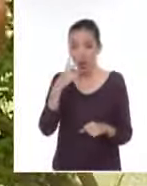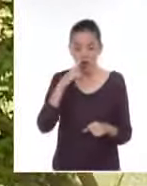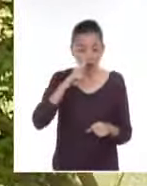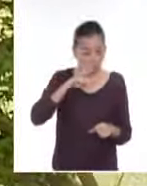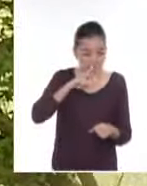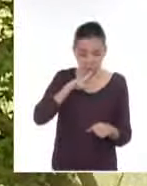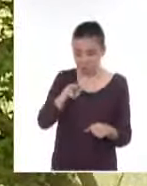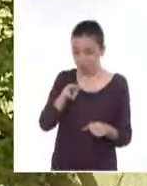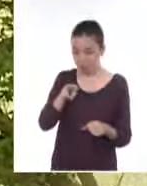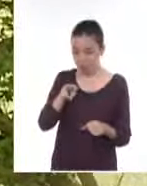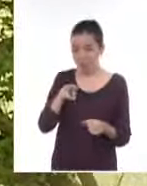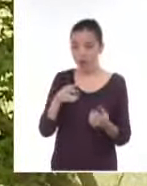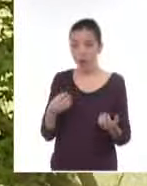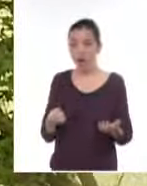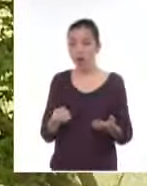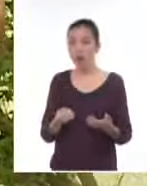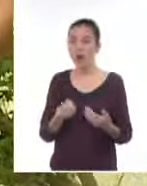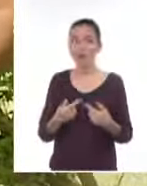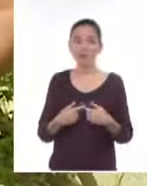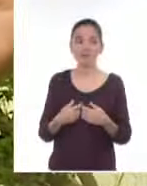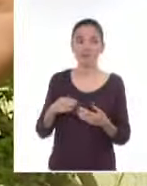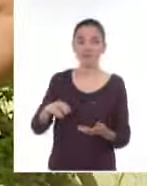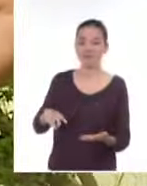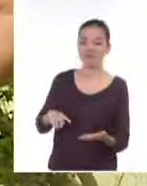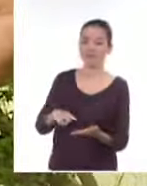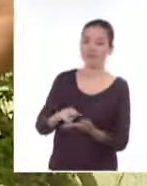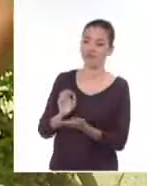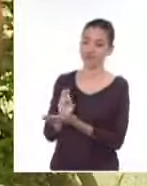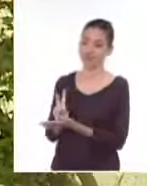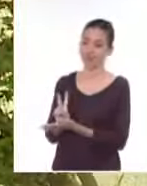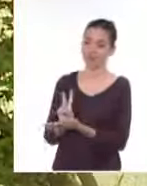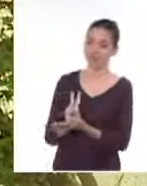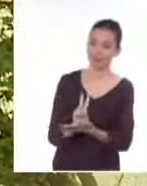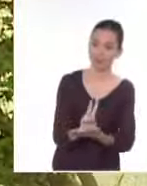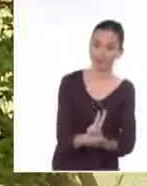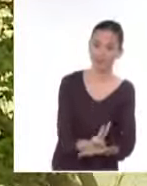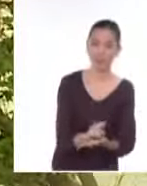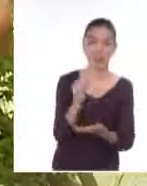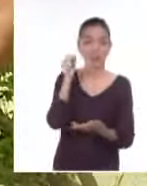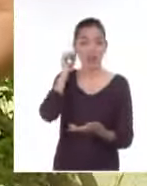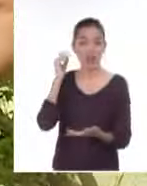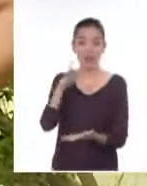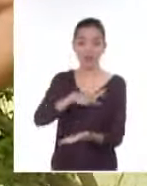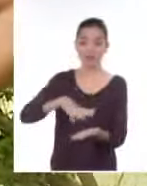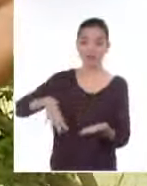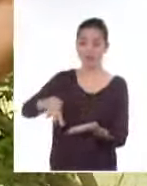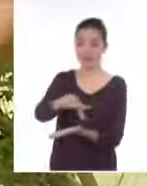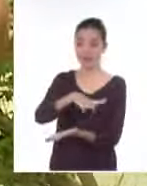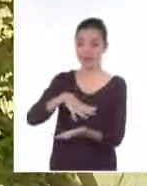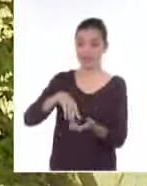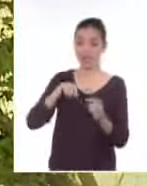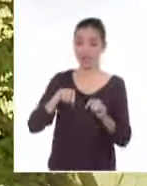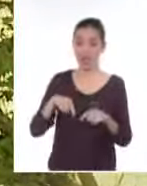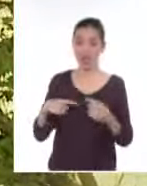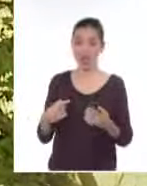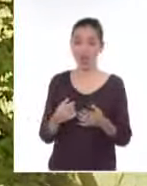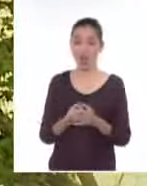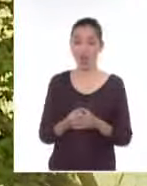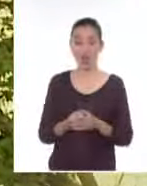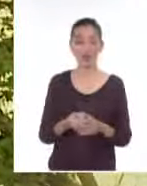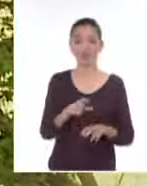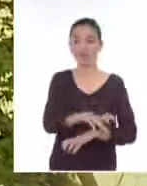vaya a apoyarnos. Visitar nuestras ferias de adopciones, hacemos casi